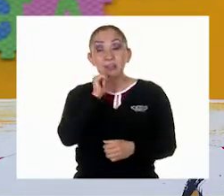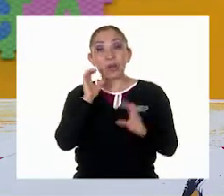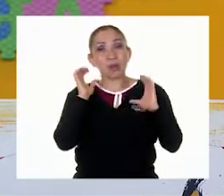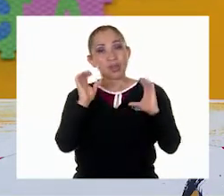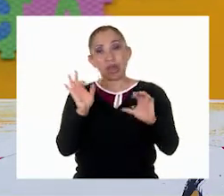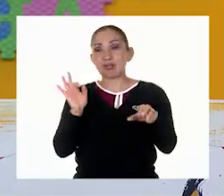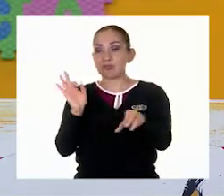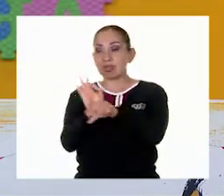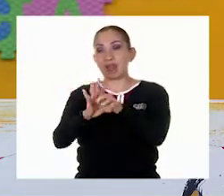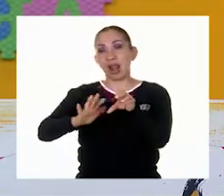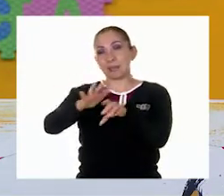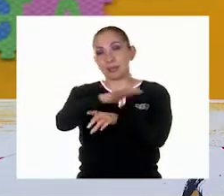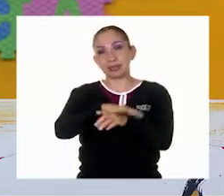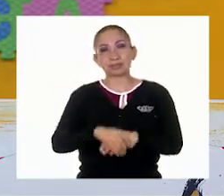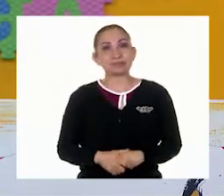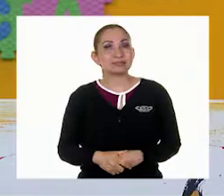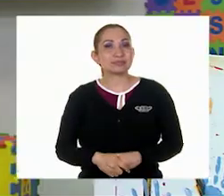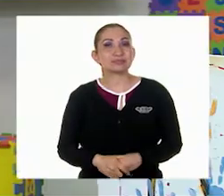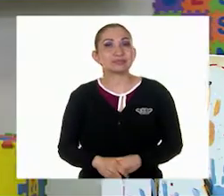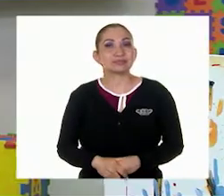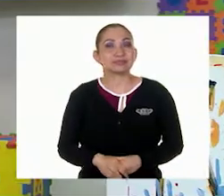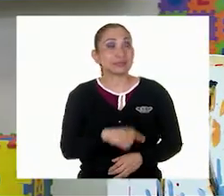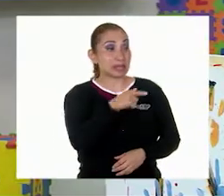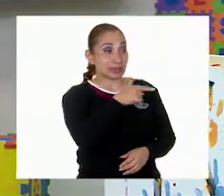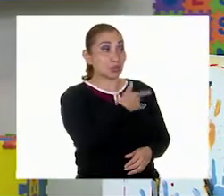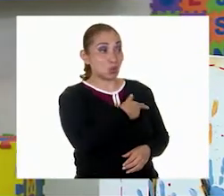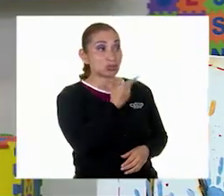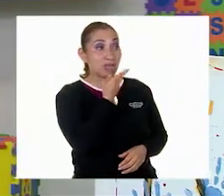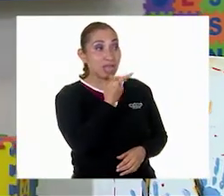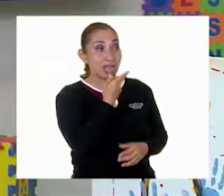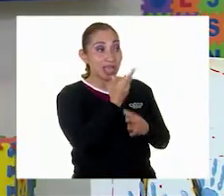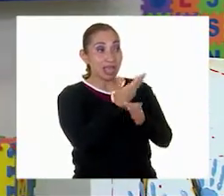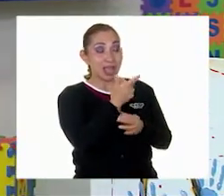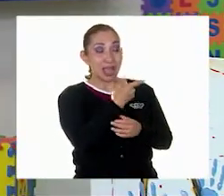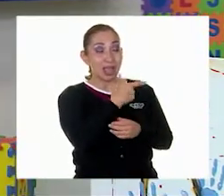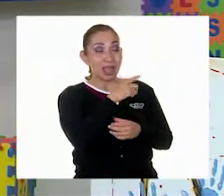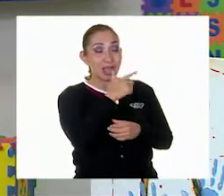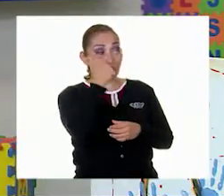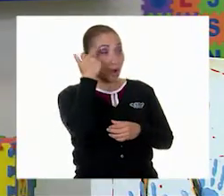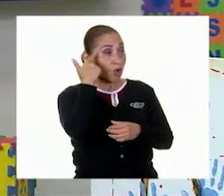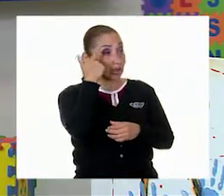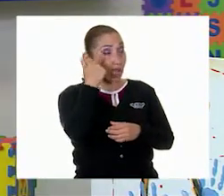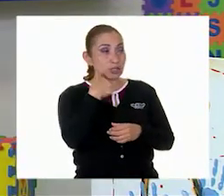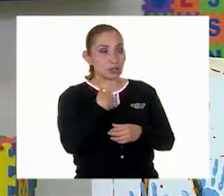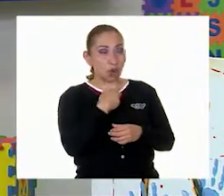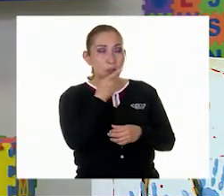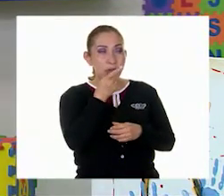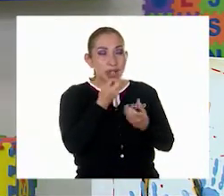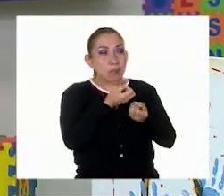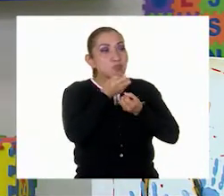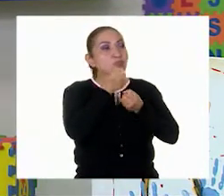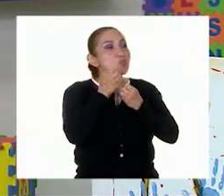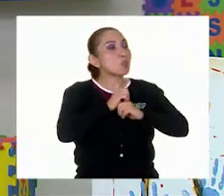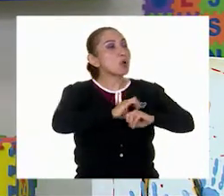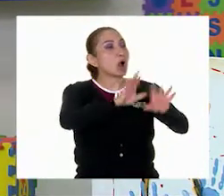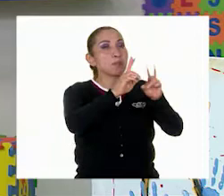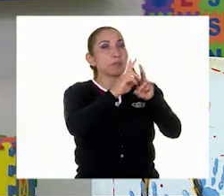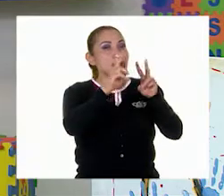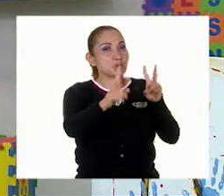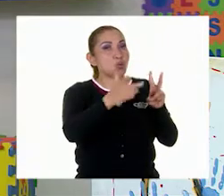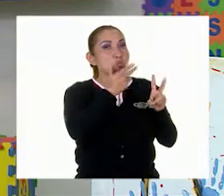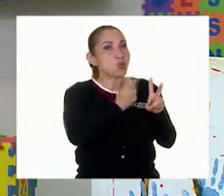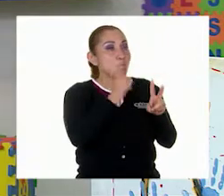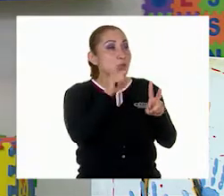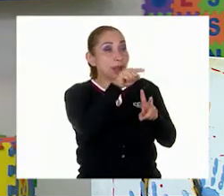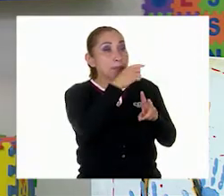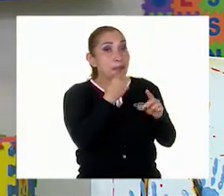y proteger el medio ambiente. Me gustó mucho eso que dijo Gloria. De hecho, lo voy a compartir con mis vecinas y con mis